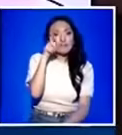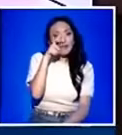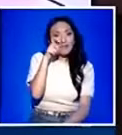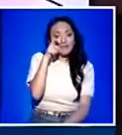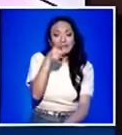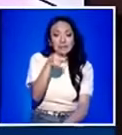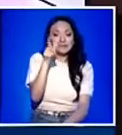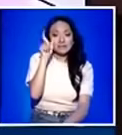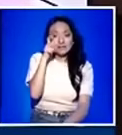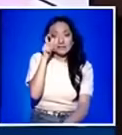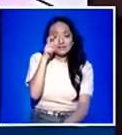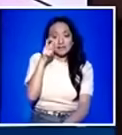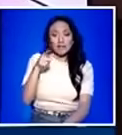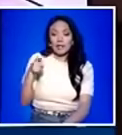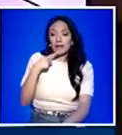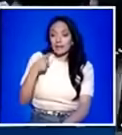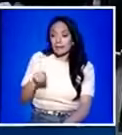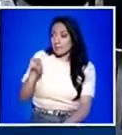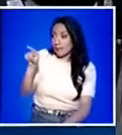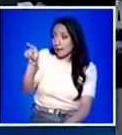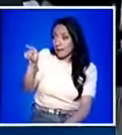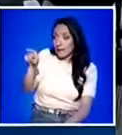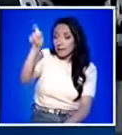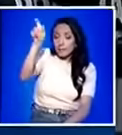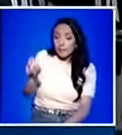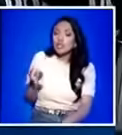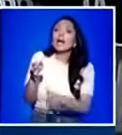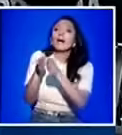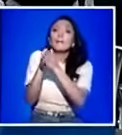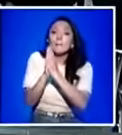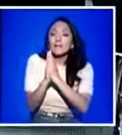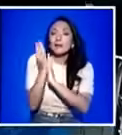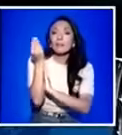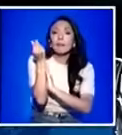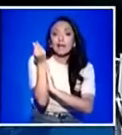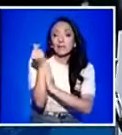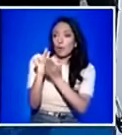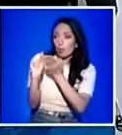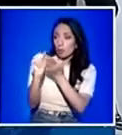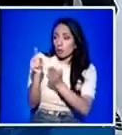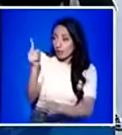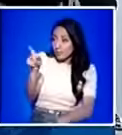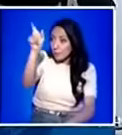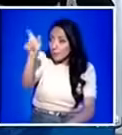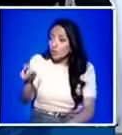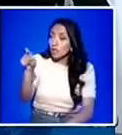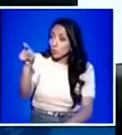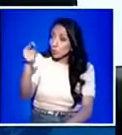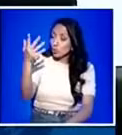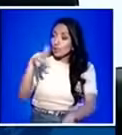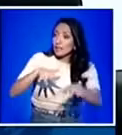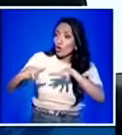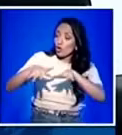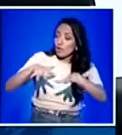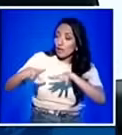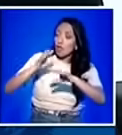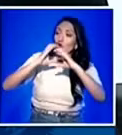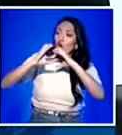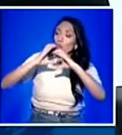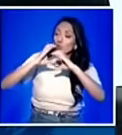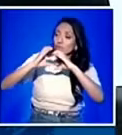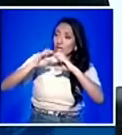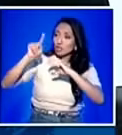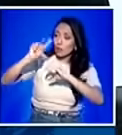anticorrupción Carlos Alarcón señaló que Sebastián Barreiro pidió diezmos a una persona por trabajar como coordinador de la